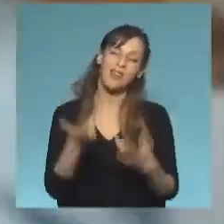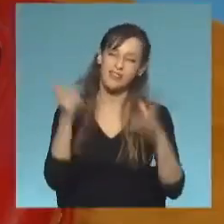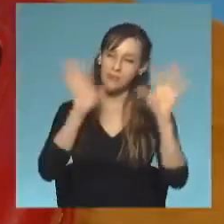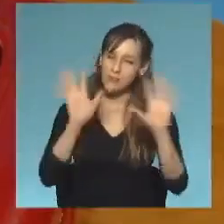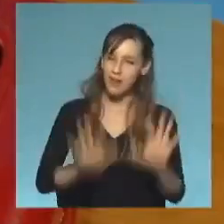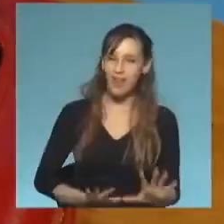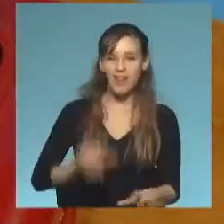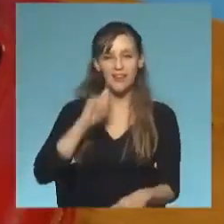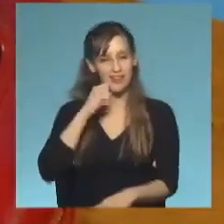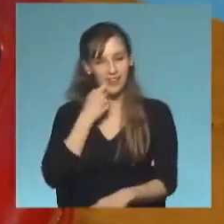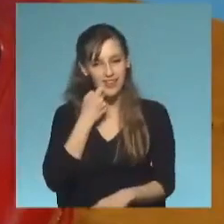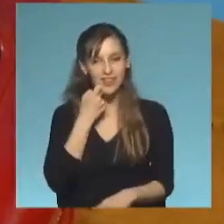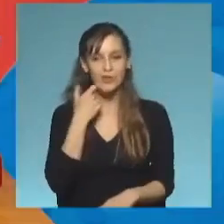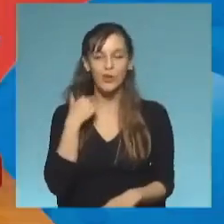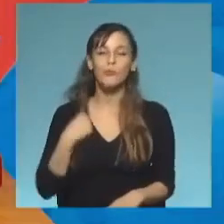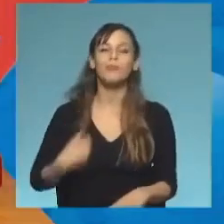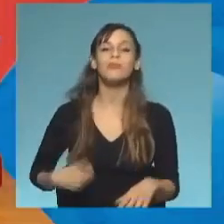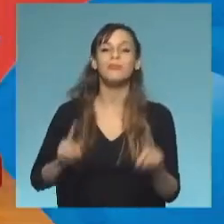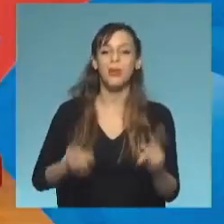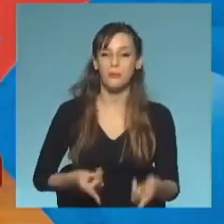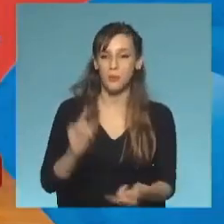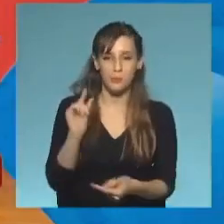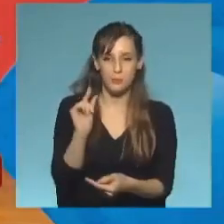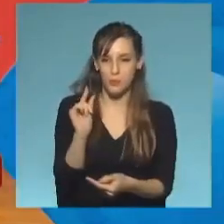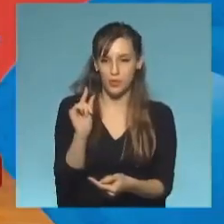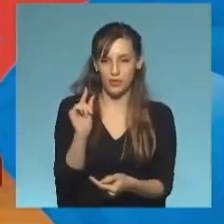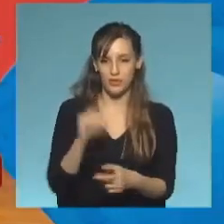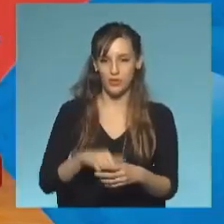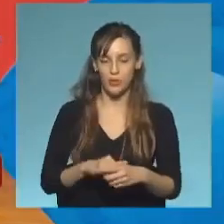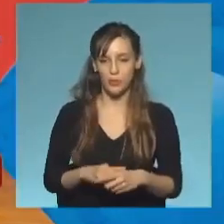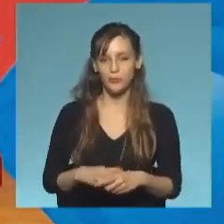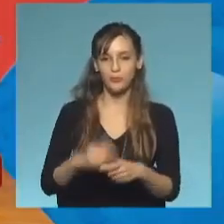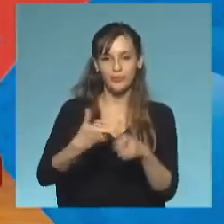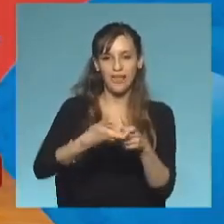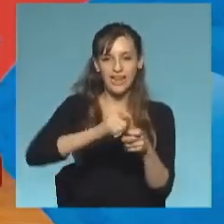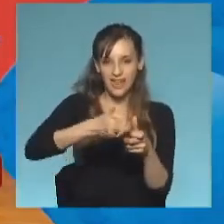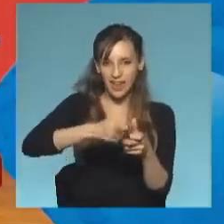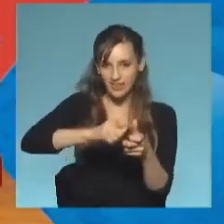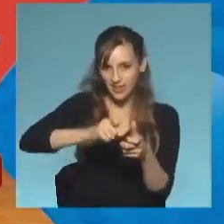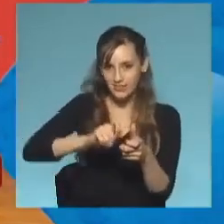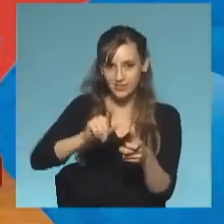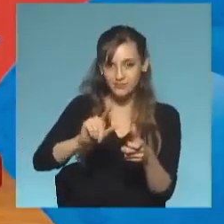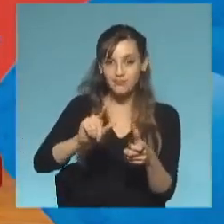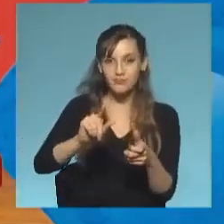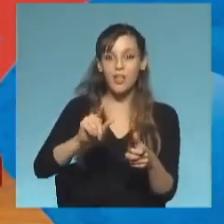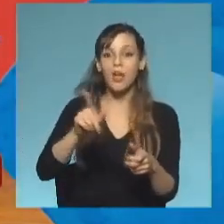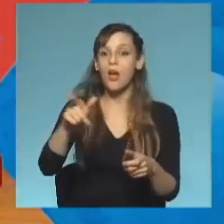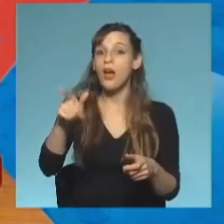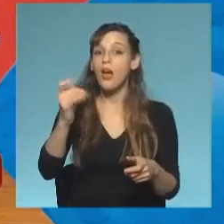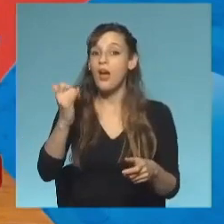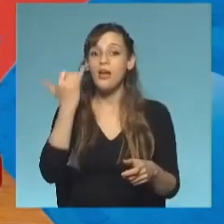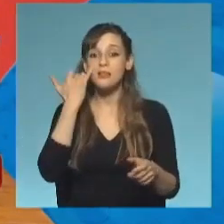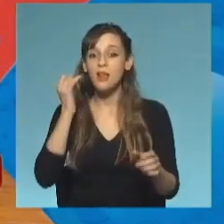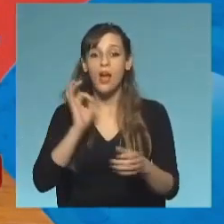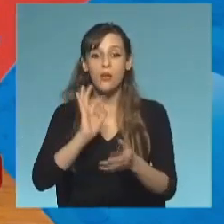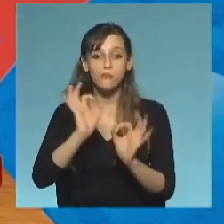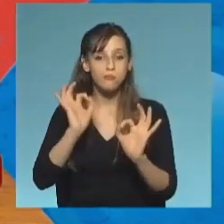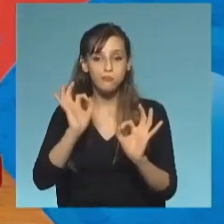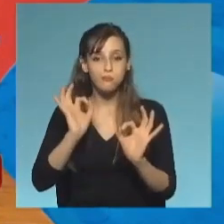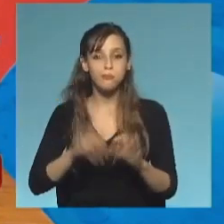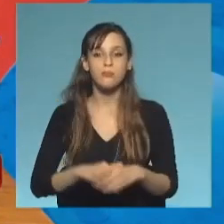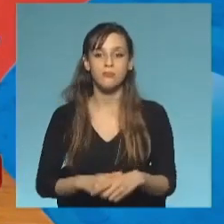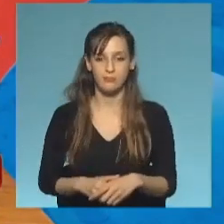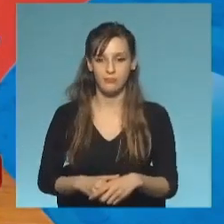es riquísimo. Le vamos a poner unas cascaritas acá. Ahí tenés unas, mira, ya... Sí, ya hechas. Ya, ¿no?